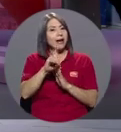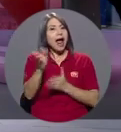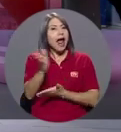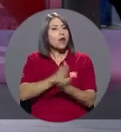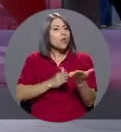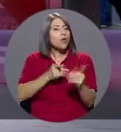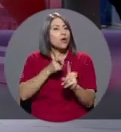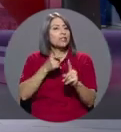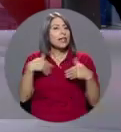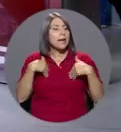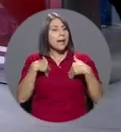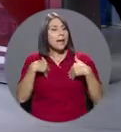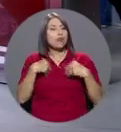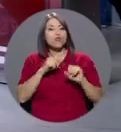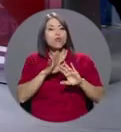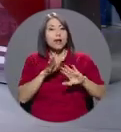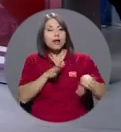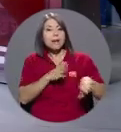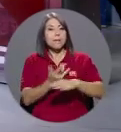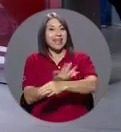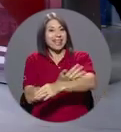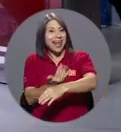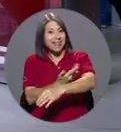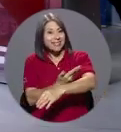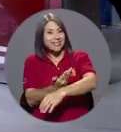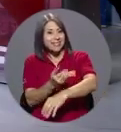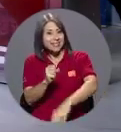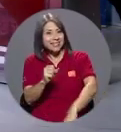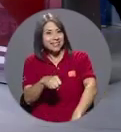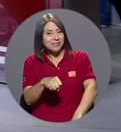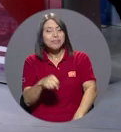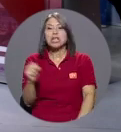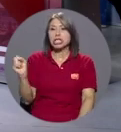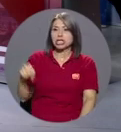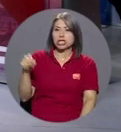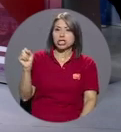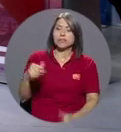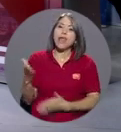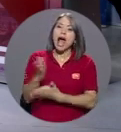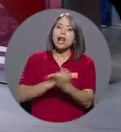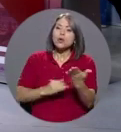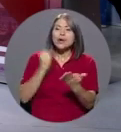desarrollar algunas especies de origen vegetal. Sí, hay algunas